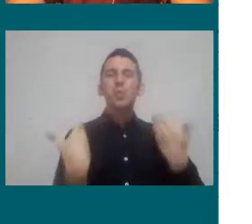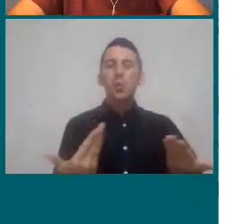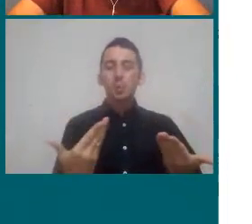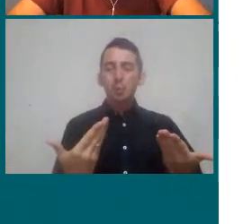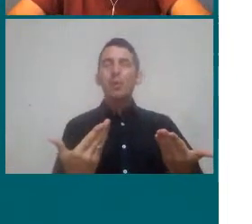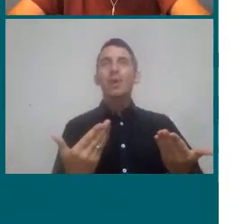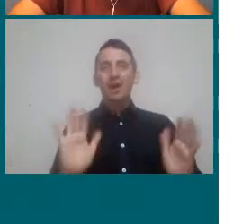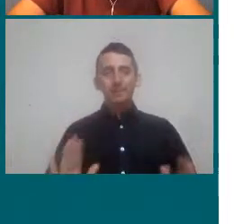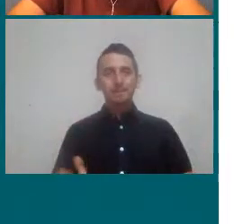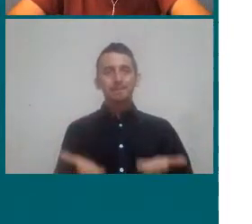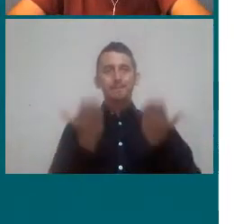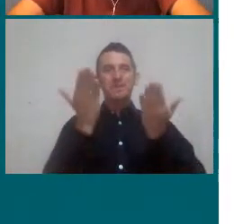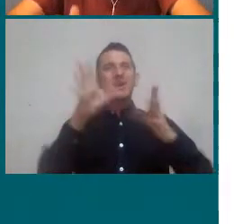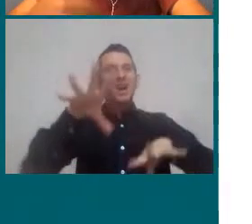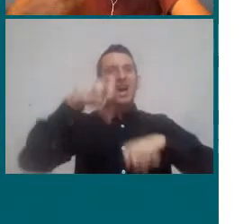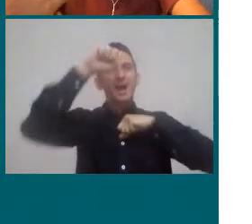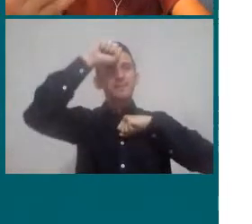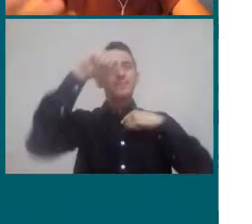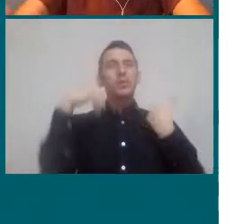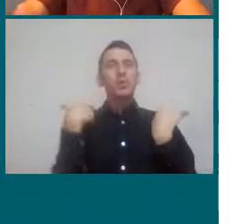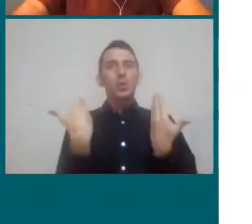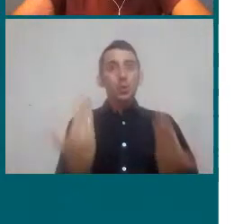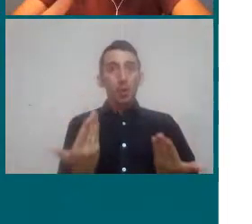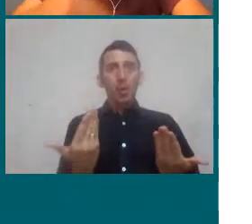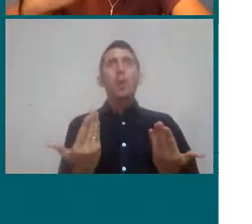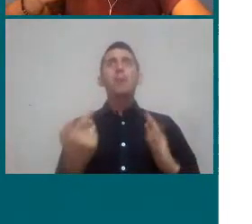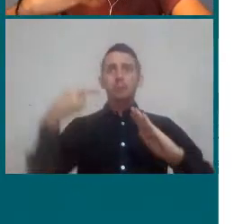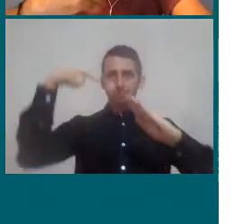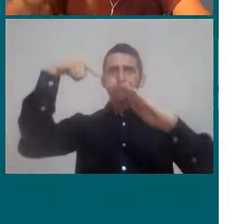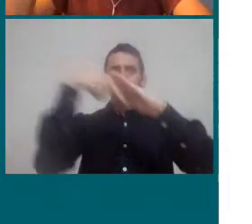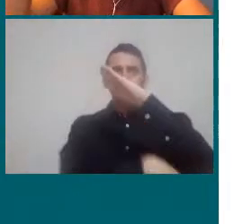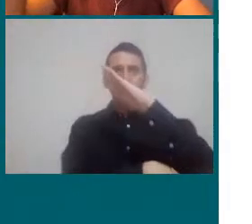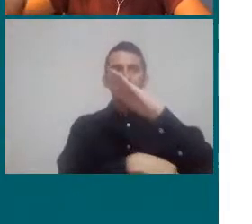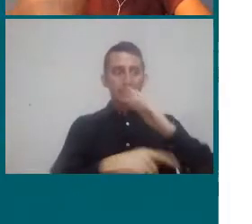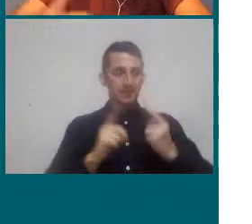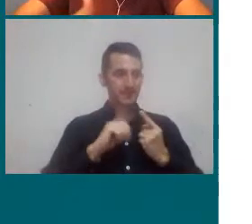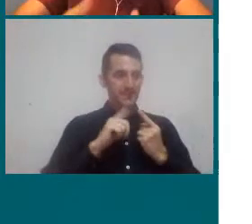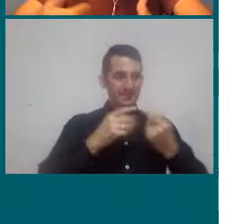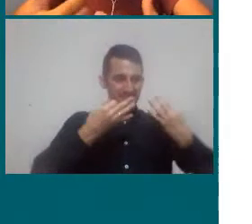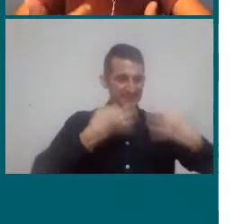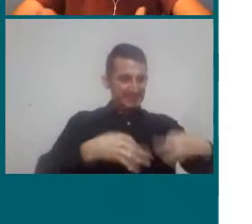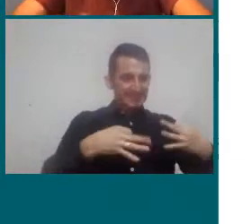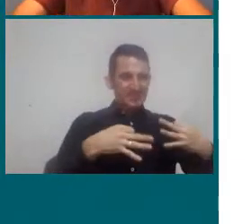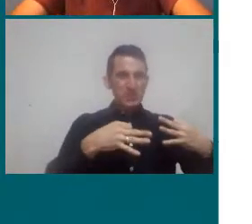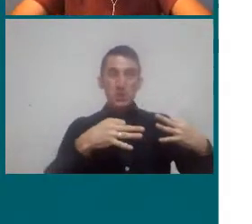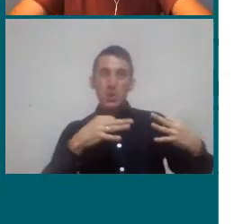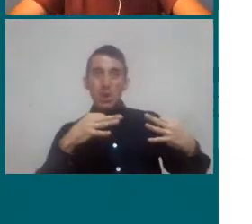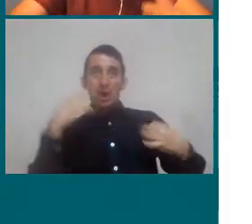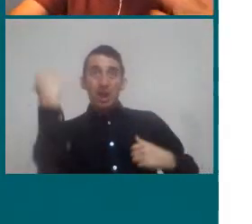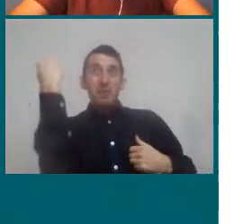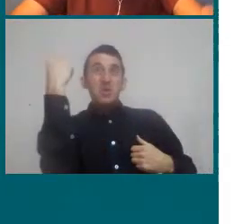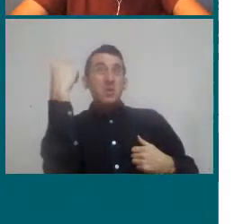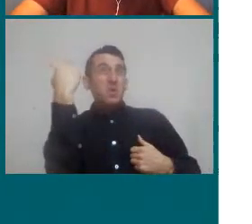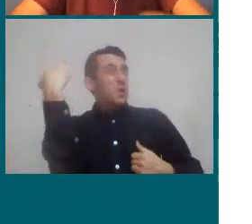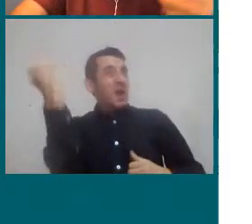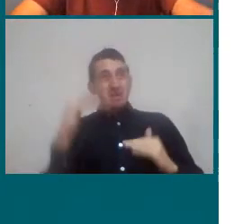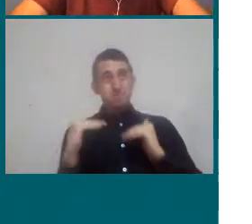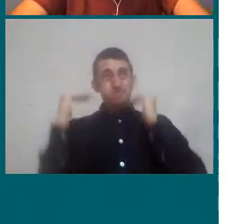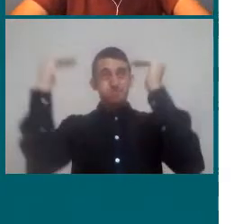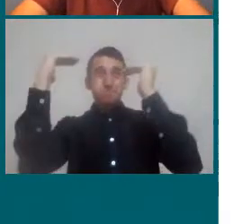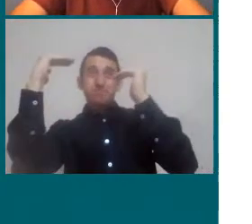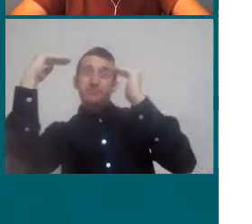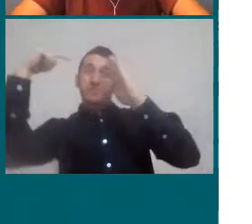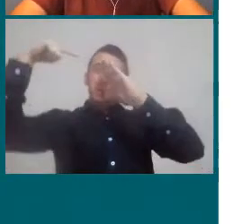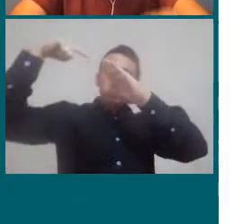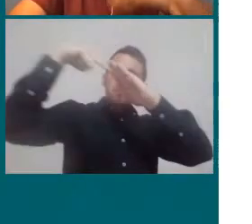conseguir hacer unos aprendizajes a nivel cognitivo muy complejos, desde lo sencillo a lo complejo, que no solo respondan las actividades o las